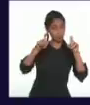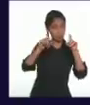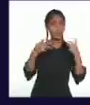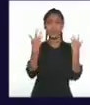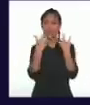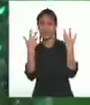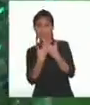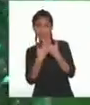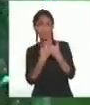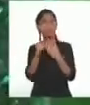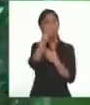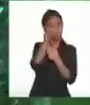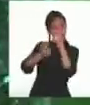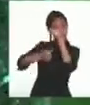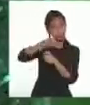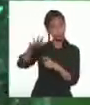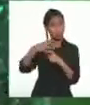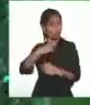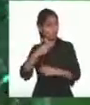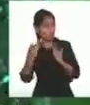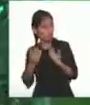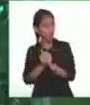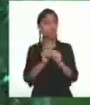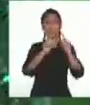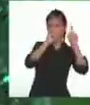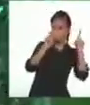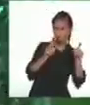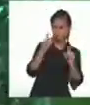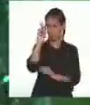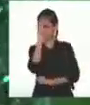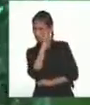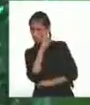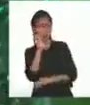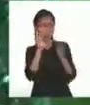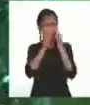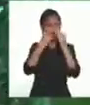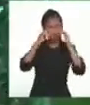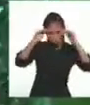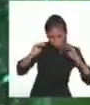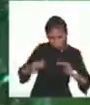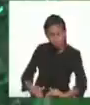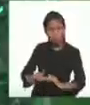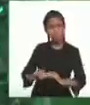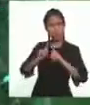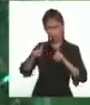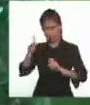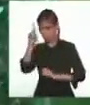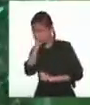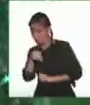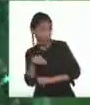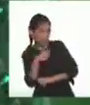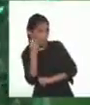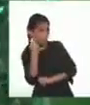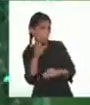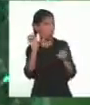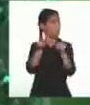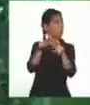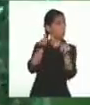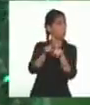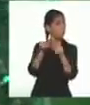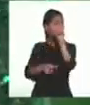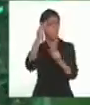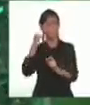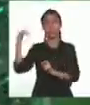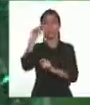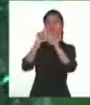la edad de los jugadores. Deben fijarse que las preguntas no sean muy complejas si el juego es para niños pequeños o muy sencillas si es que es para adultos, porque lo que